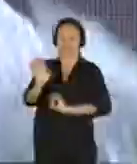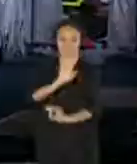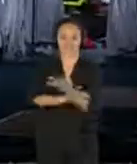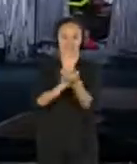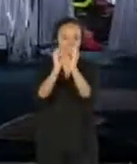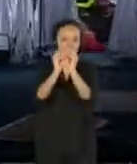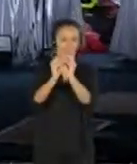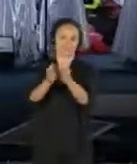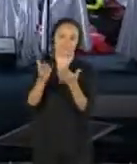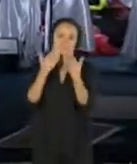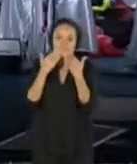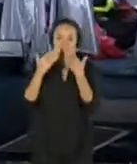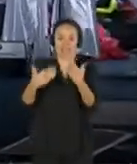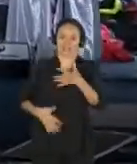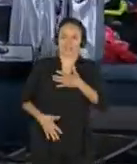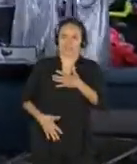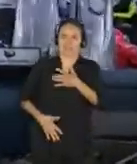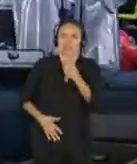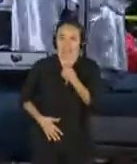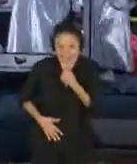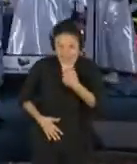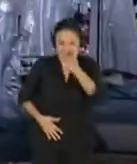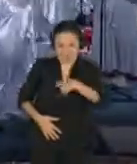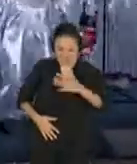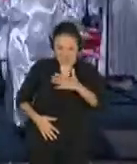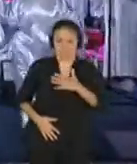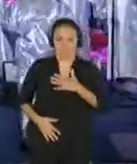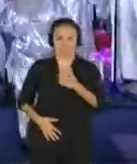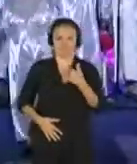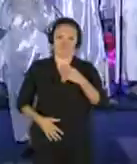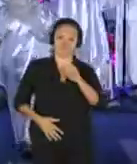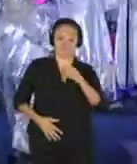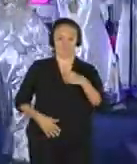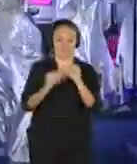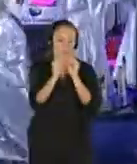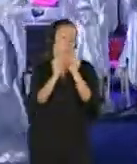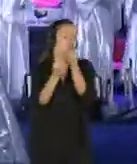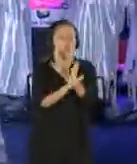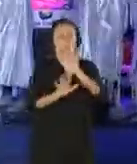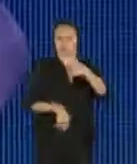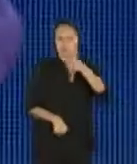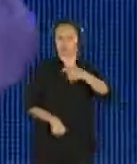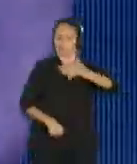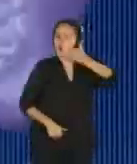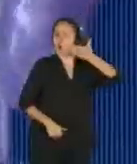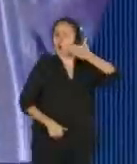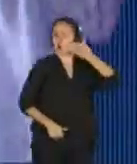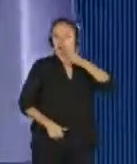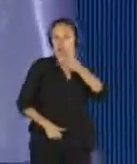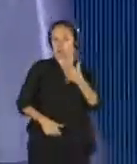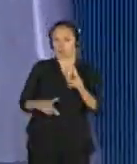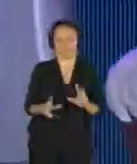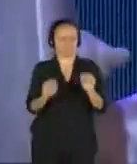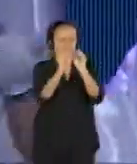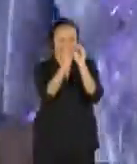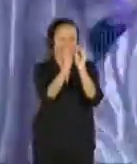creador, porque está la gracia de Dios. Mi obra maestra, que orgulloso estoy, después de terminar